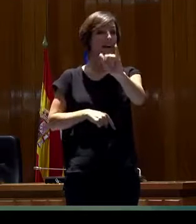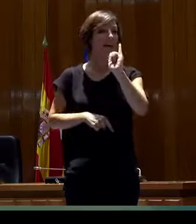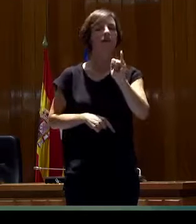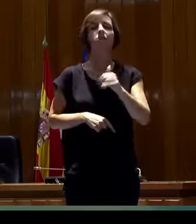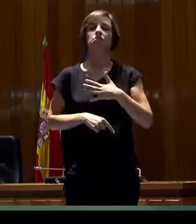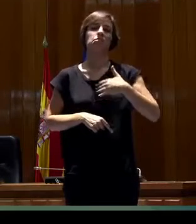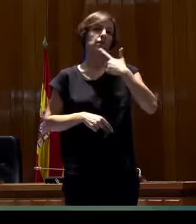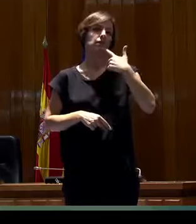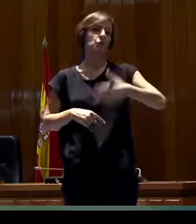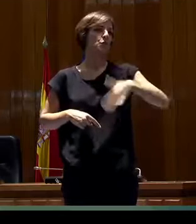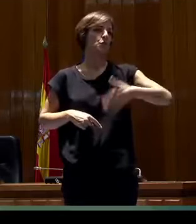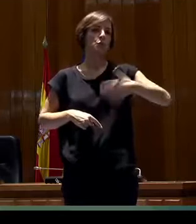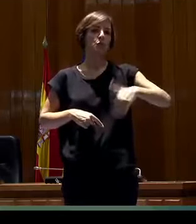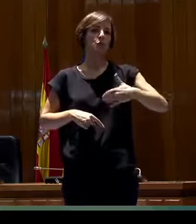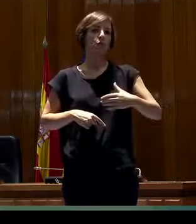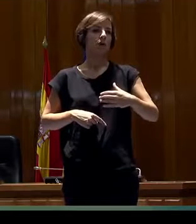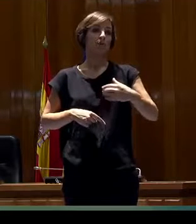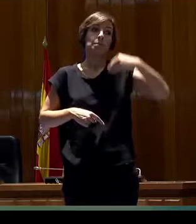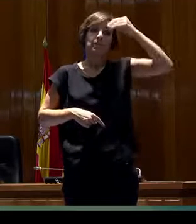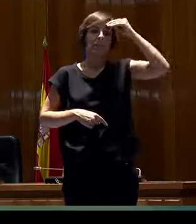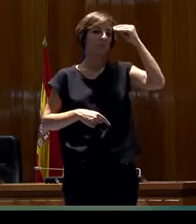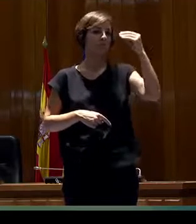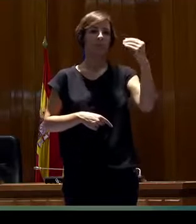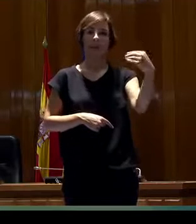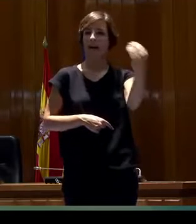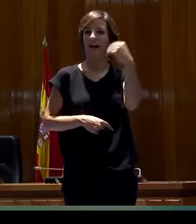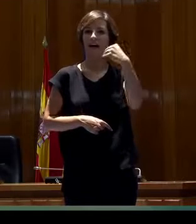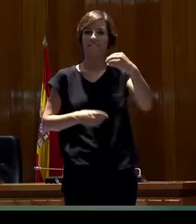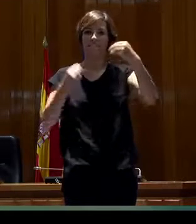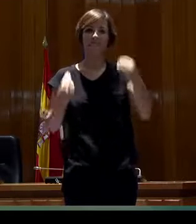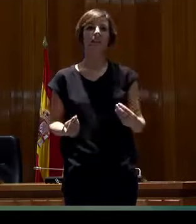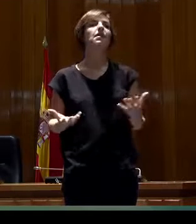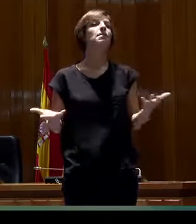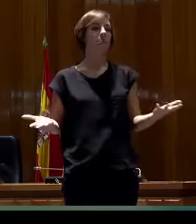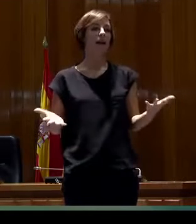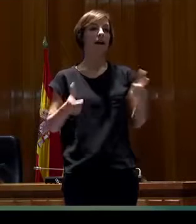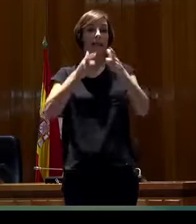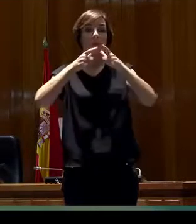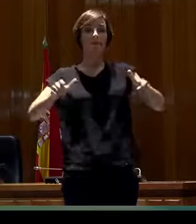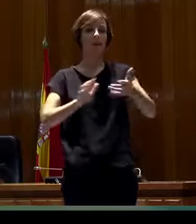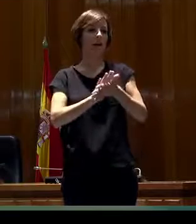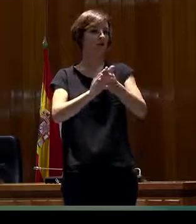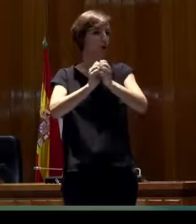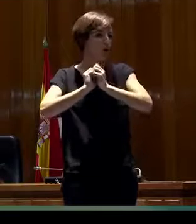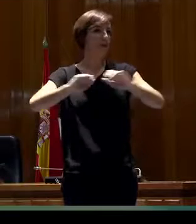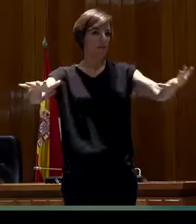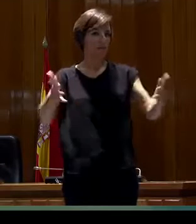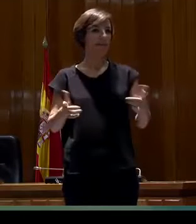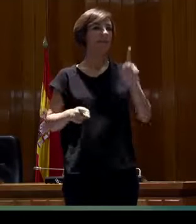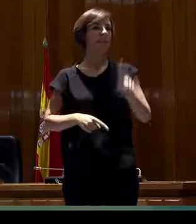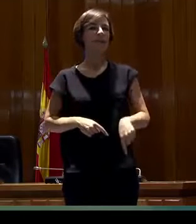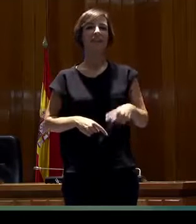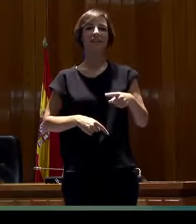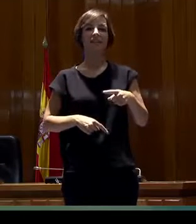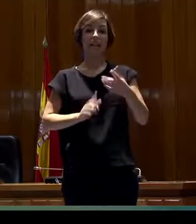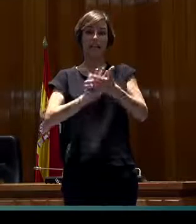un importante canal, pensamos, supone un canal importante para la normalización lingüística y el enriquecimiento de uso